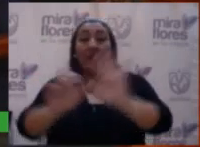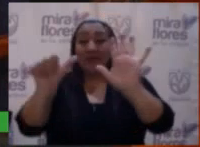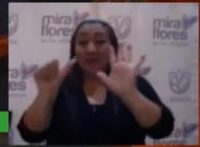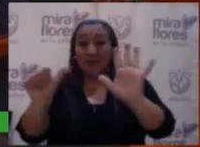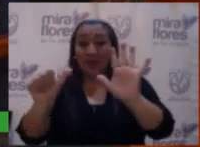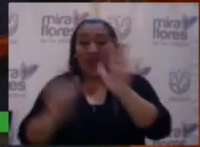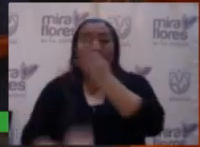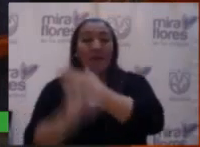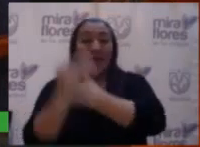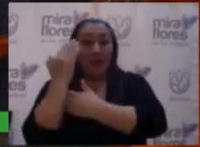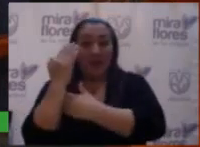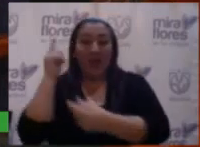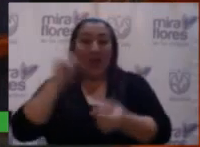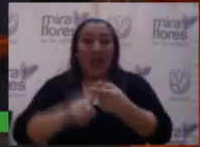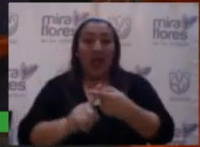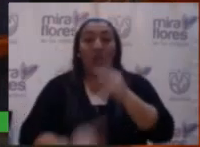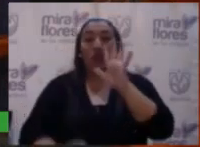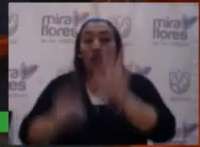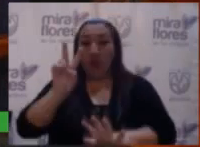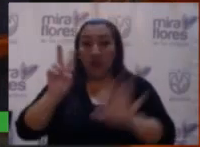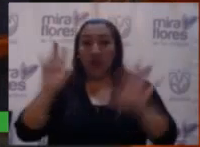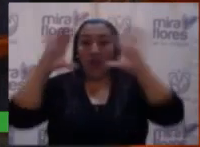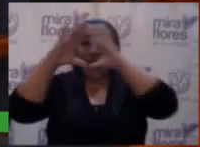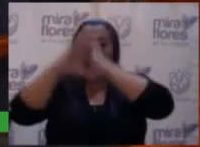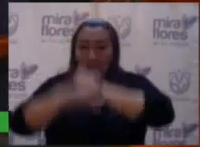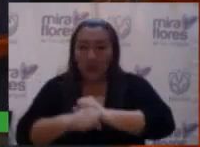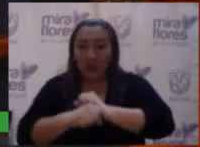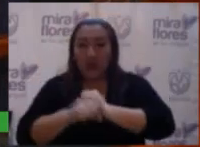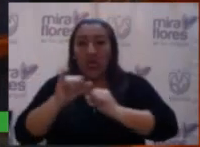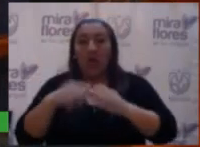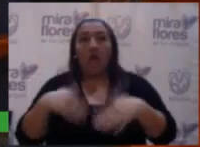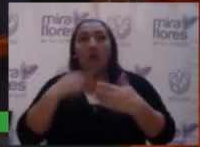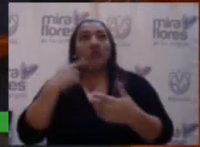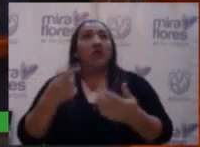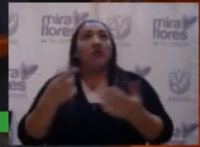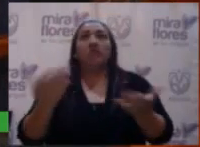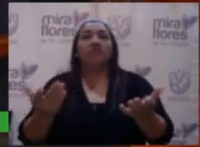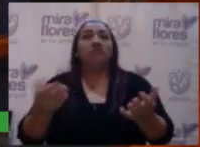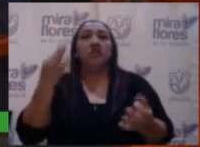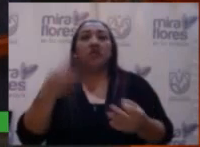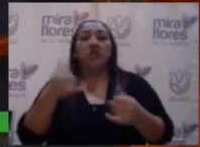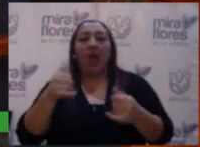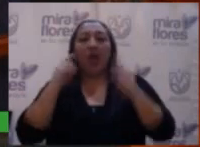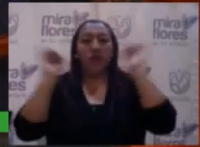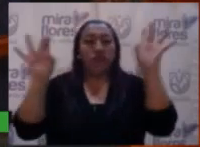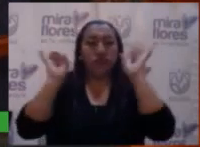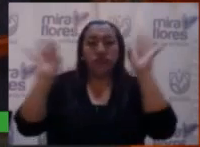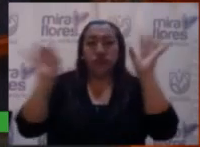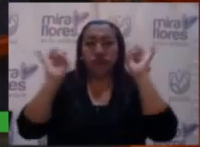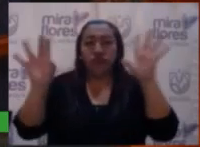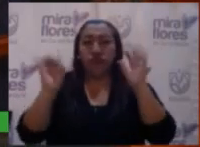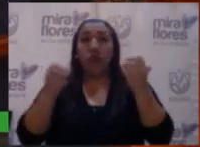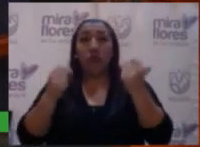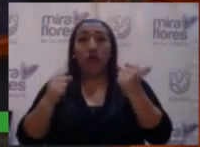de la mañana hasta las doce de la noche y de repente hay alarmas que